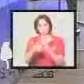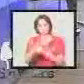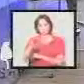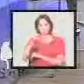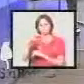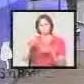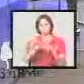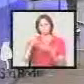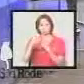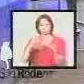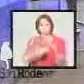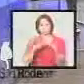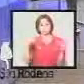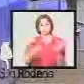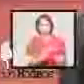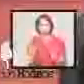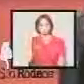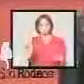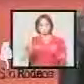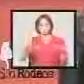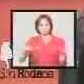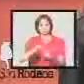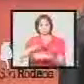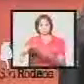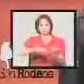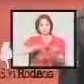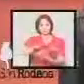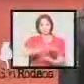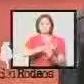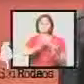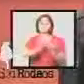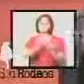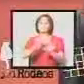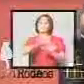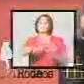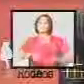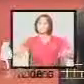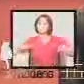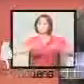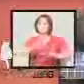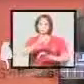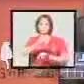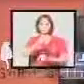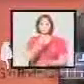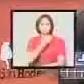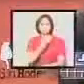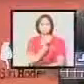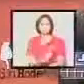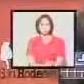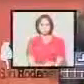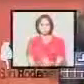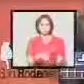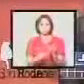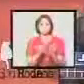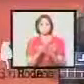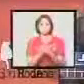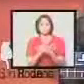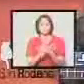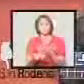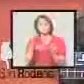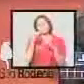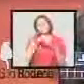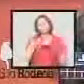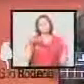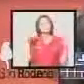oficinas nuevas, la mayoría en el área metropolitana, pero también es importante que, en eso que usted dice, que a veces encontramos algunas cajas